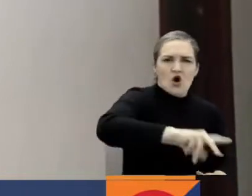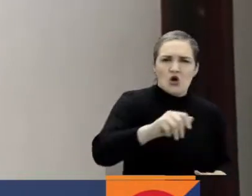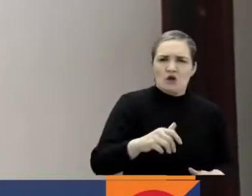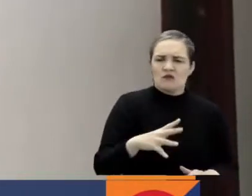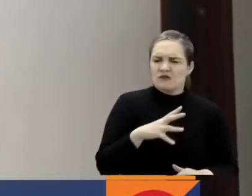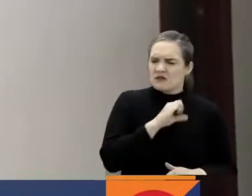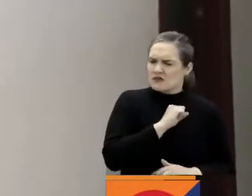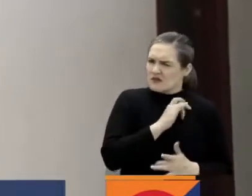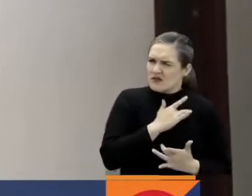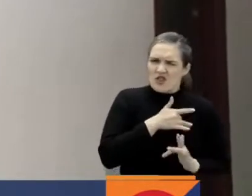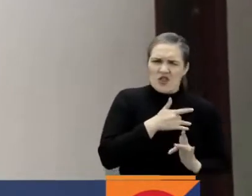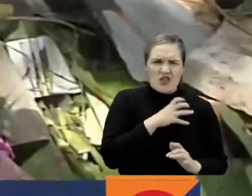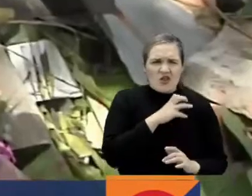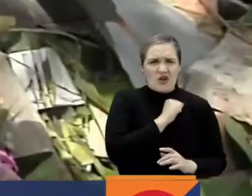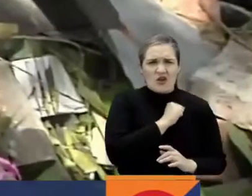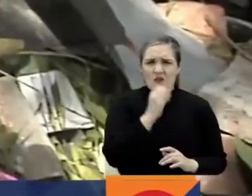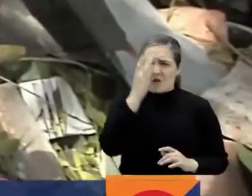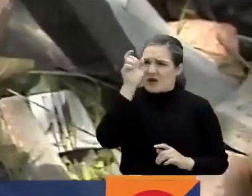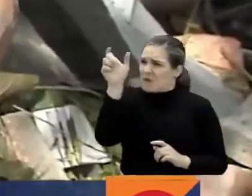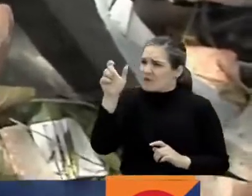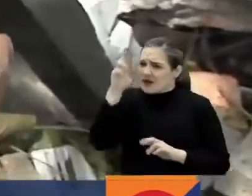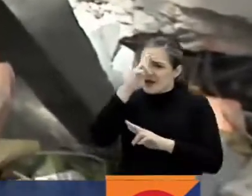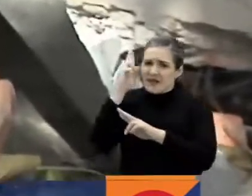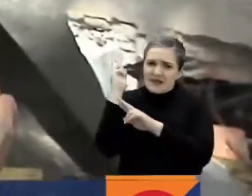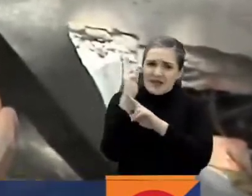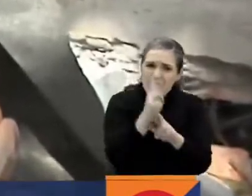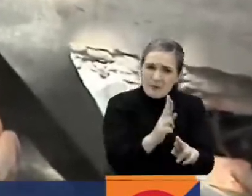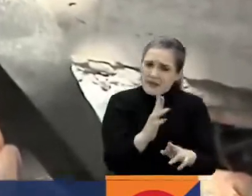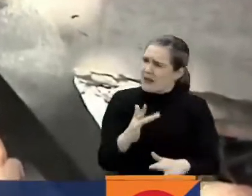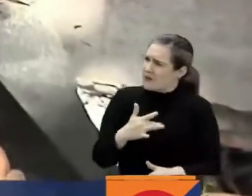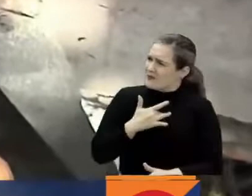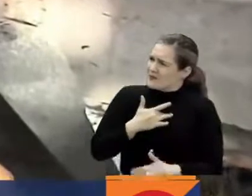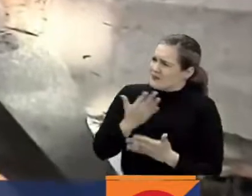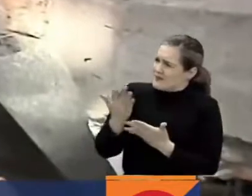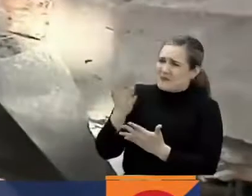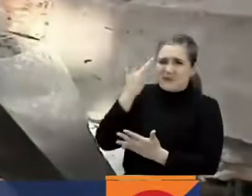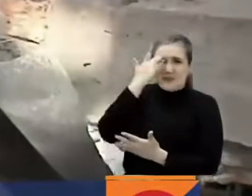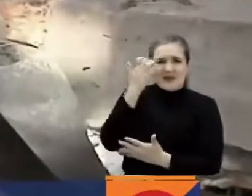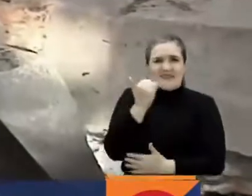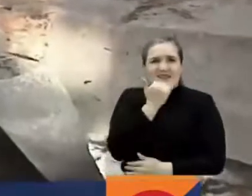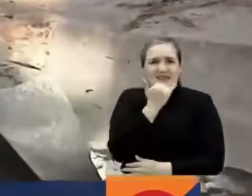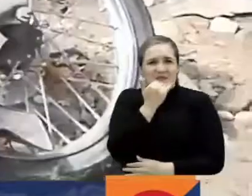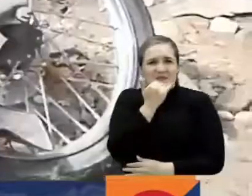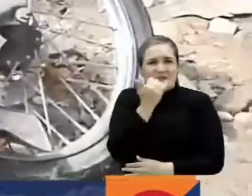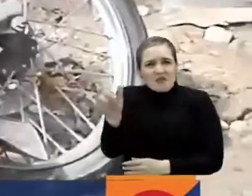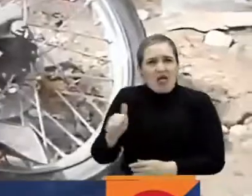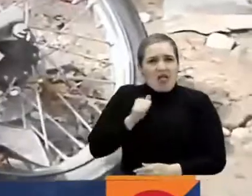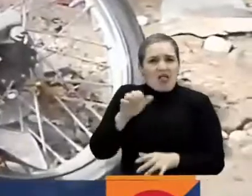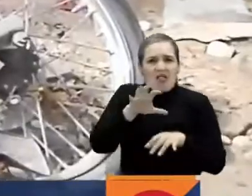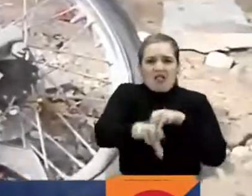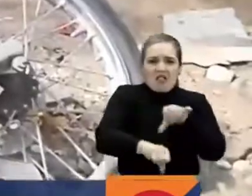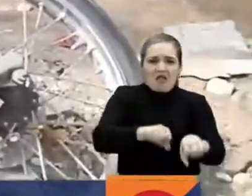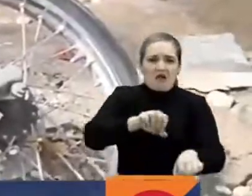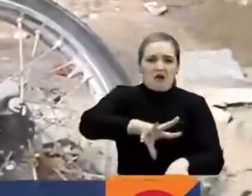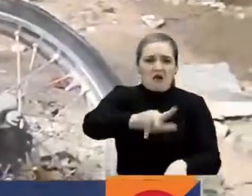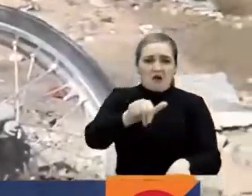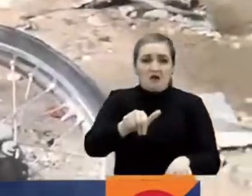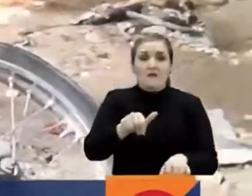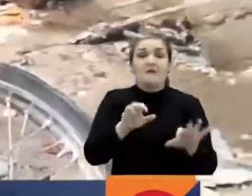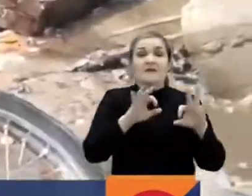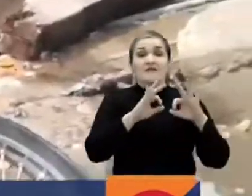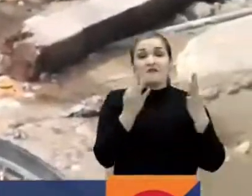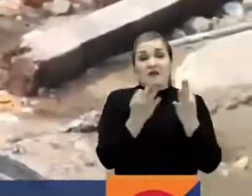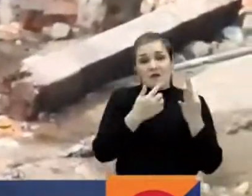más doloroso, no sé, porque no hay gente que tenga empatía, o sea, no sé qué le pasa de verdad a la gente. Las familias esperan que el